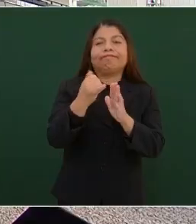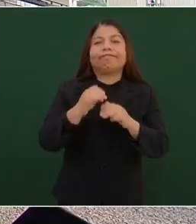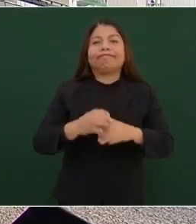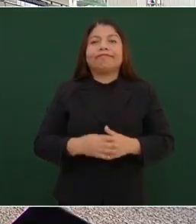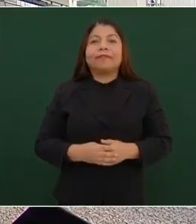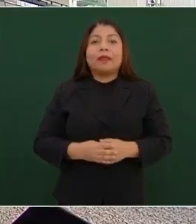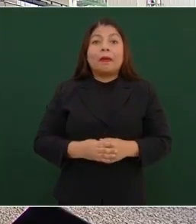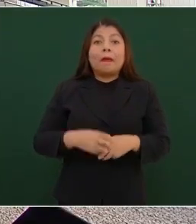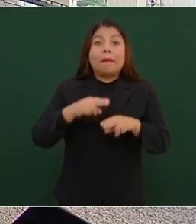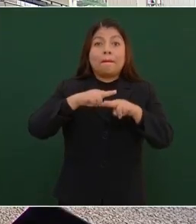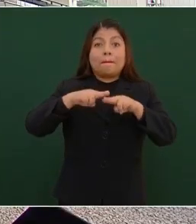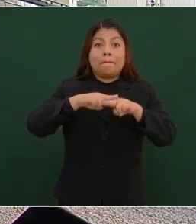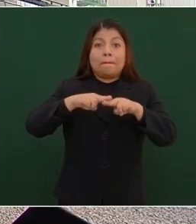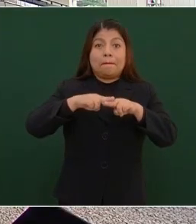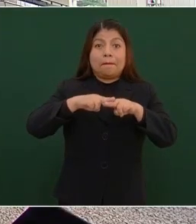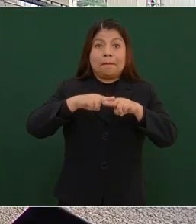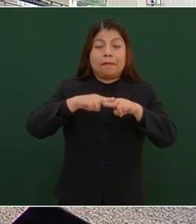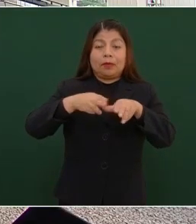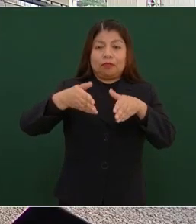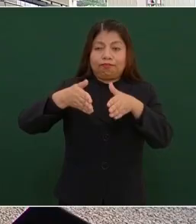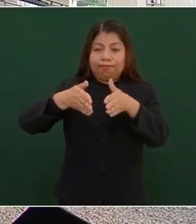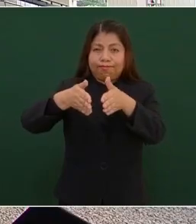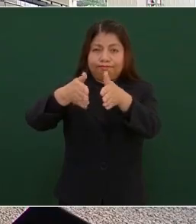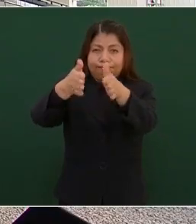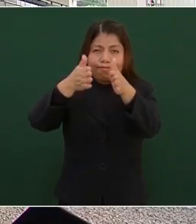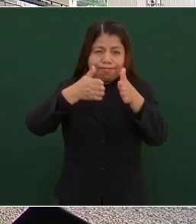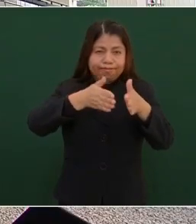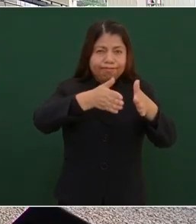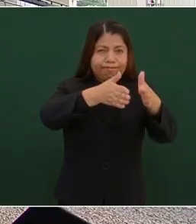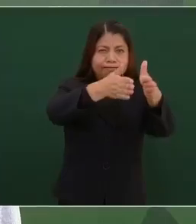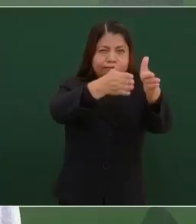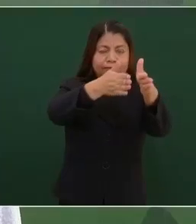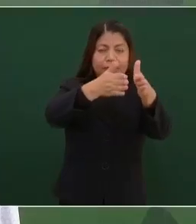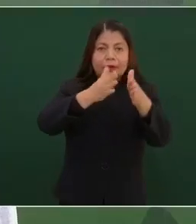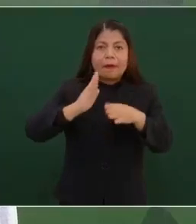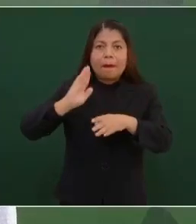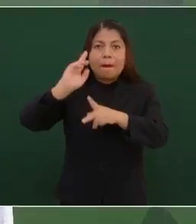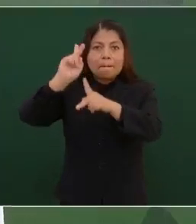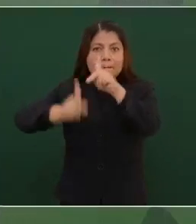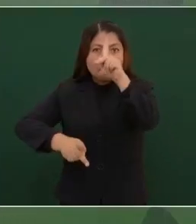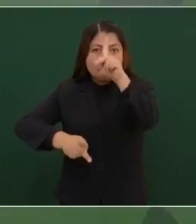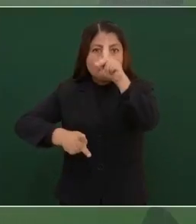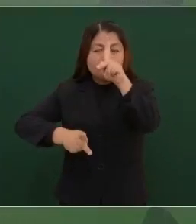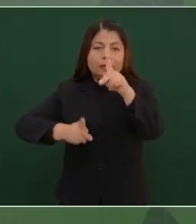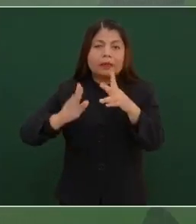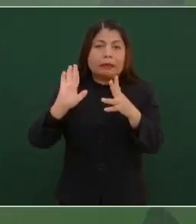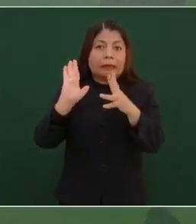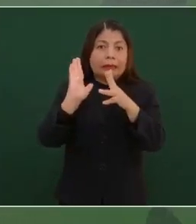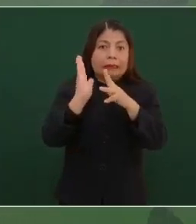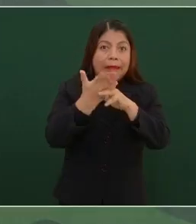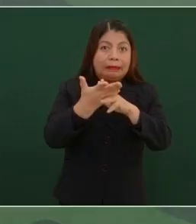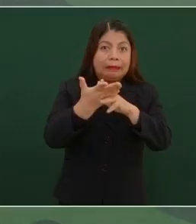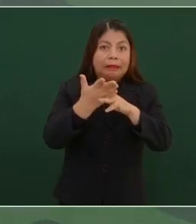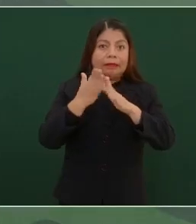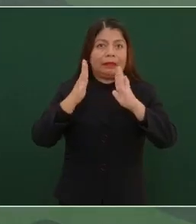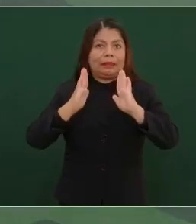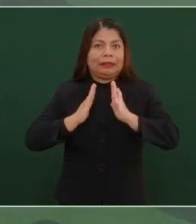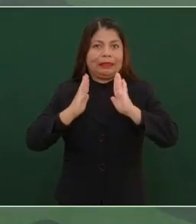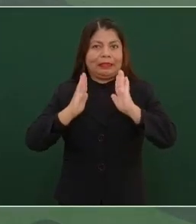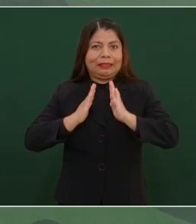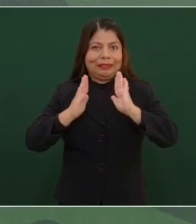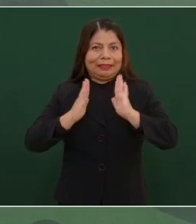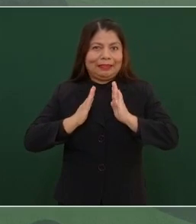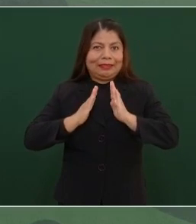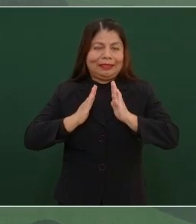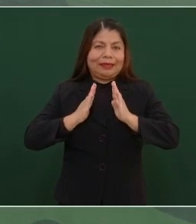tramo. La mitad está a cargo de los ingenieros militares y la otra mitad